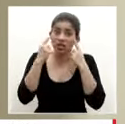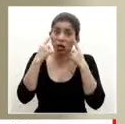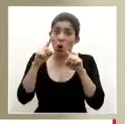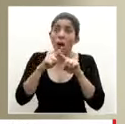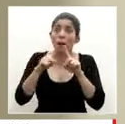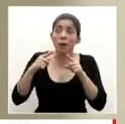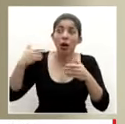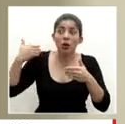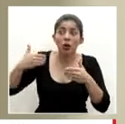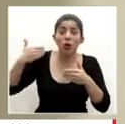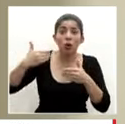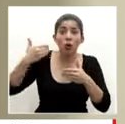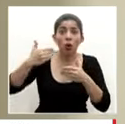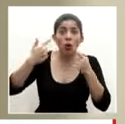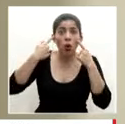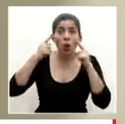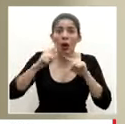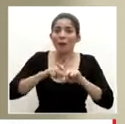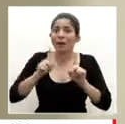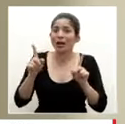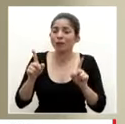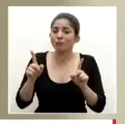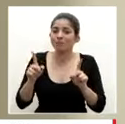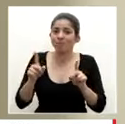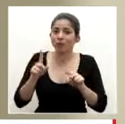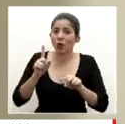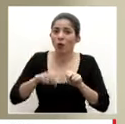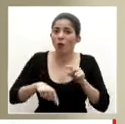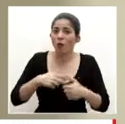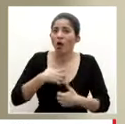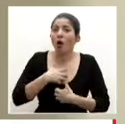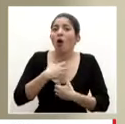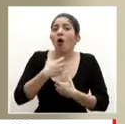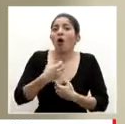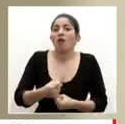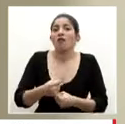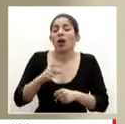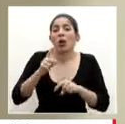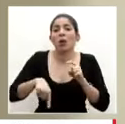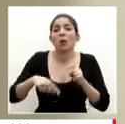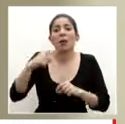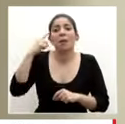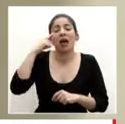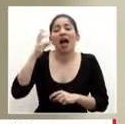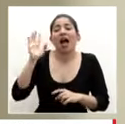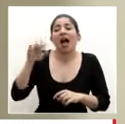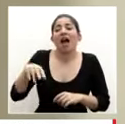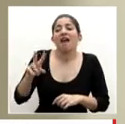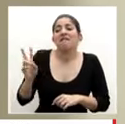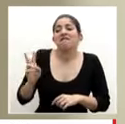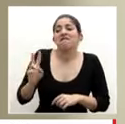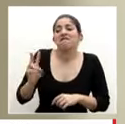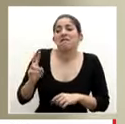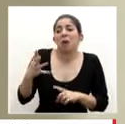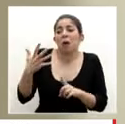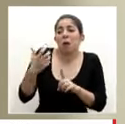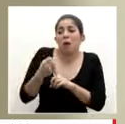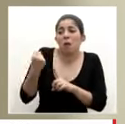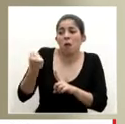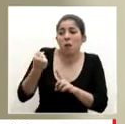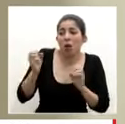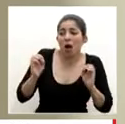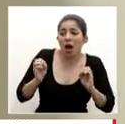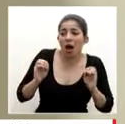hemos estado logrando, pero que no podemos confiarnos, no podemos pensar que porque el virus no ha golpeado